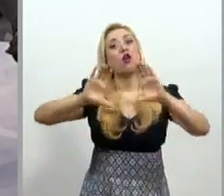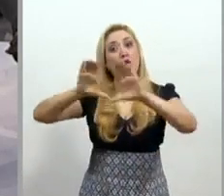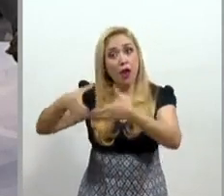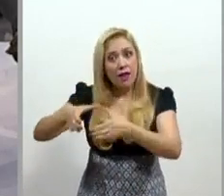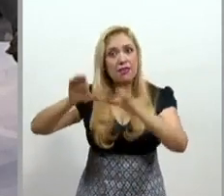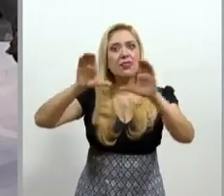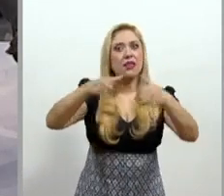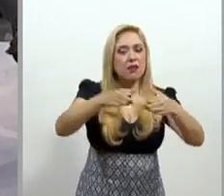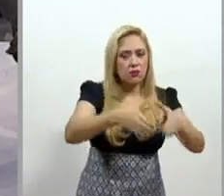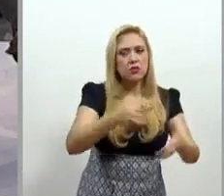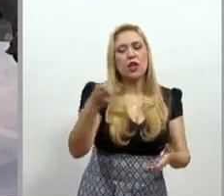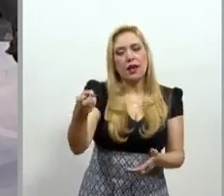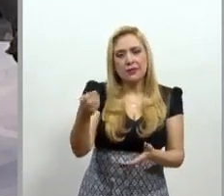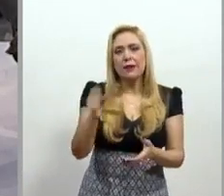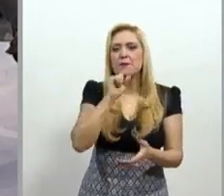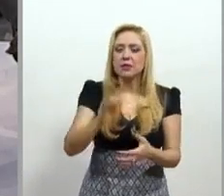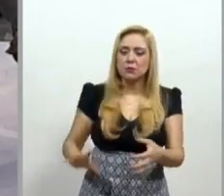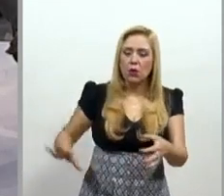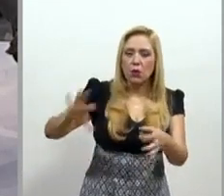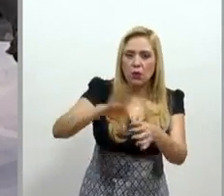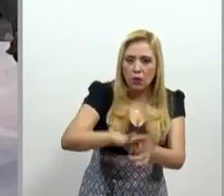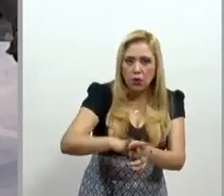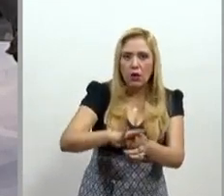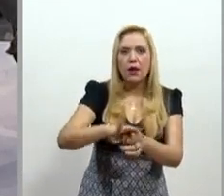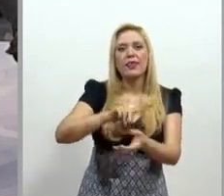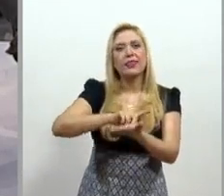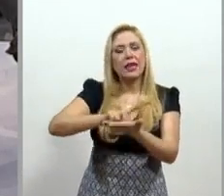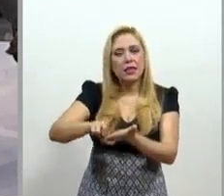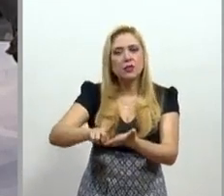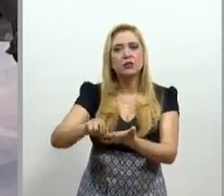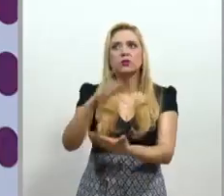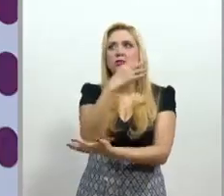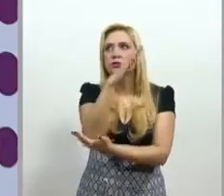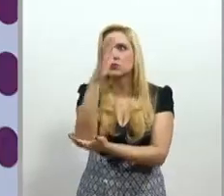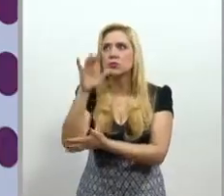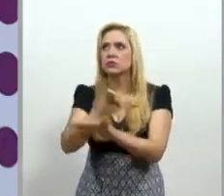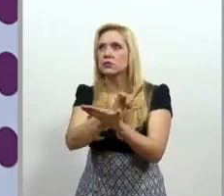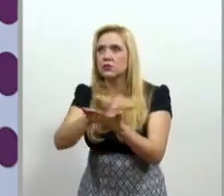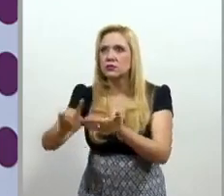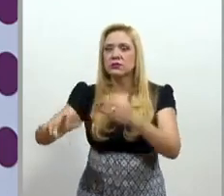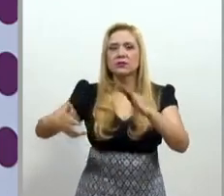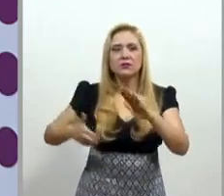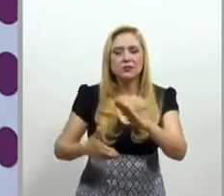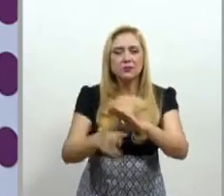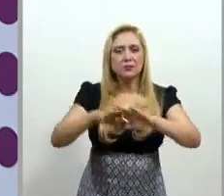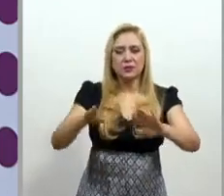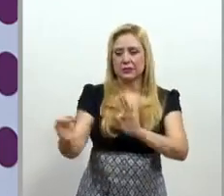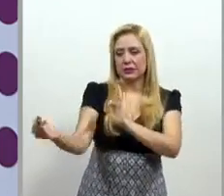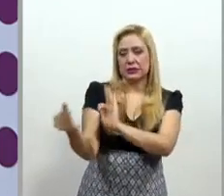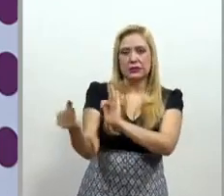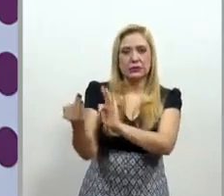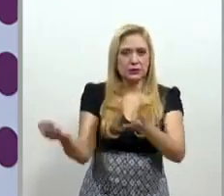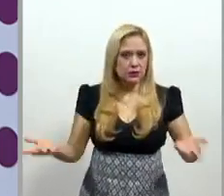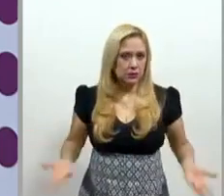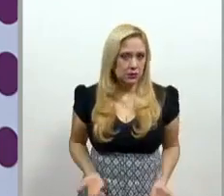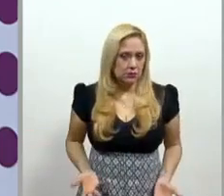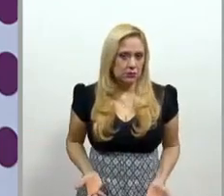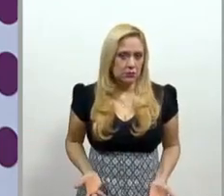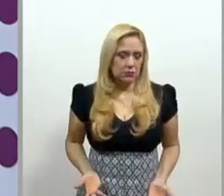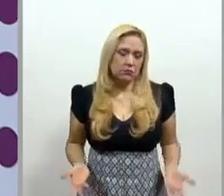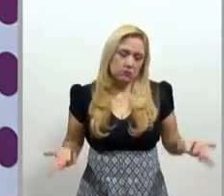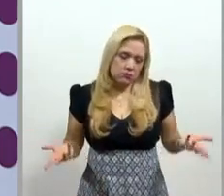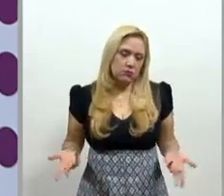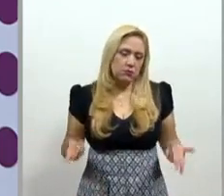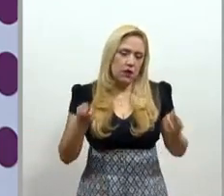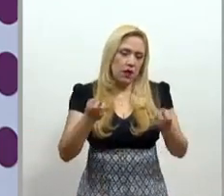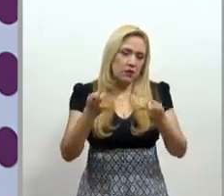del derecho humano al medio ambiente con un aspecto colectivo y social, en donde la parte individual del derecho de propiedad cede y se justifica